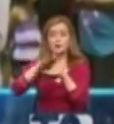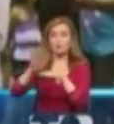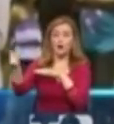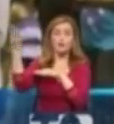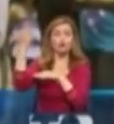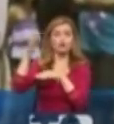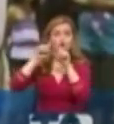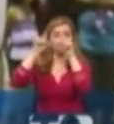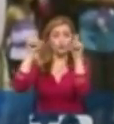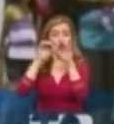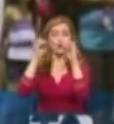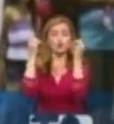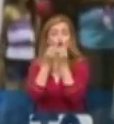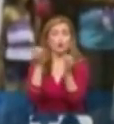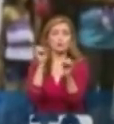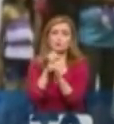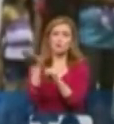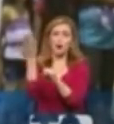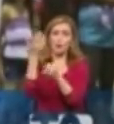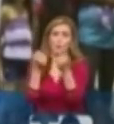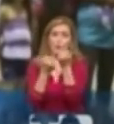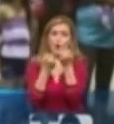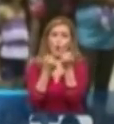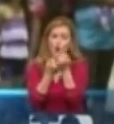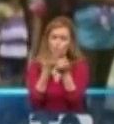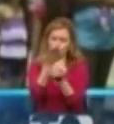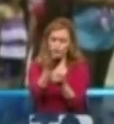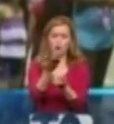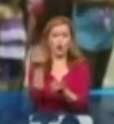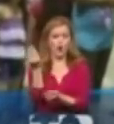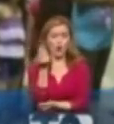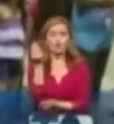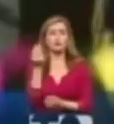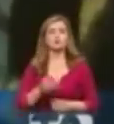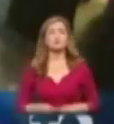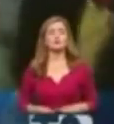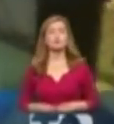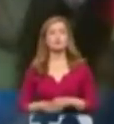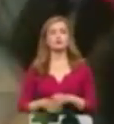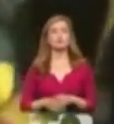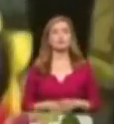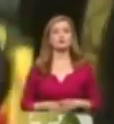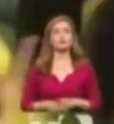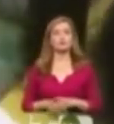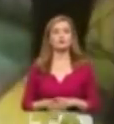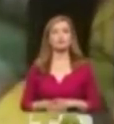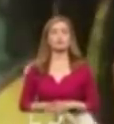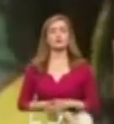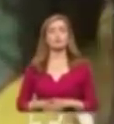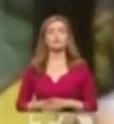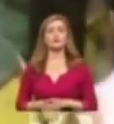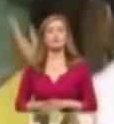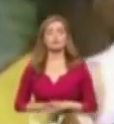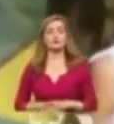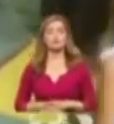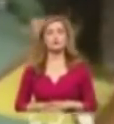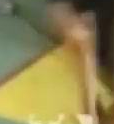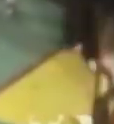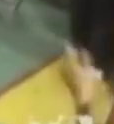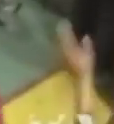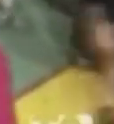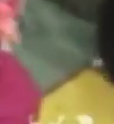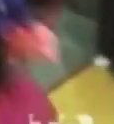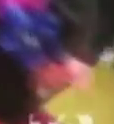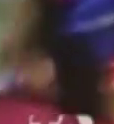empresas, organizaciones e instituciones de la provincia para que se sumen a este homenaje. En Las Naves, Jonathan Quesada, 24